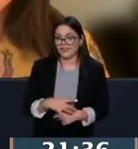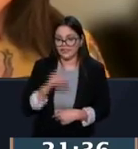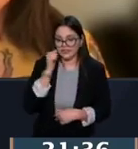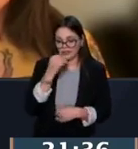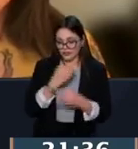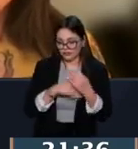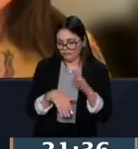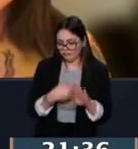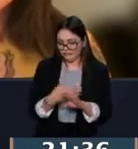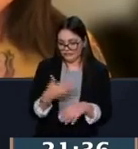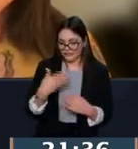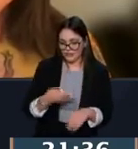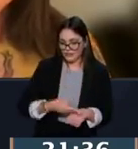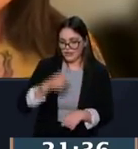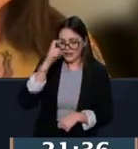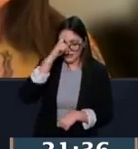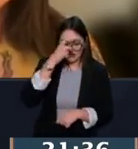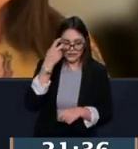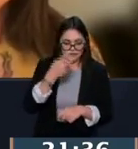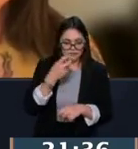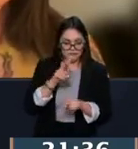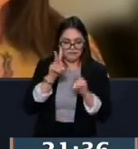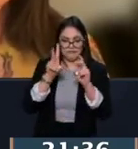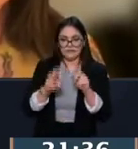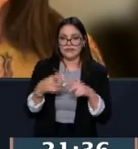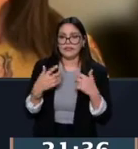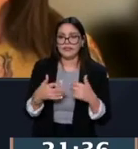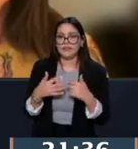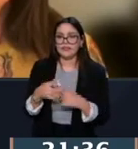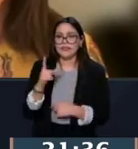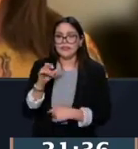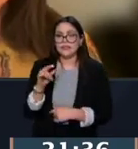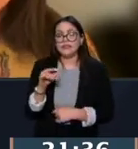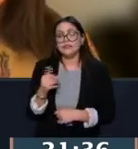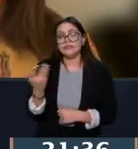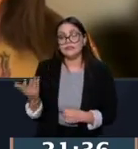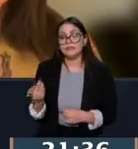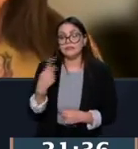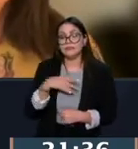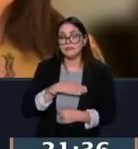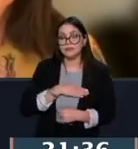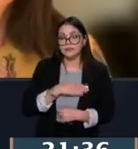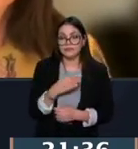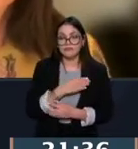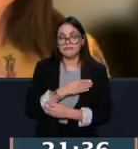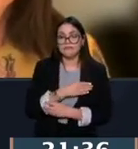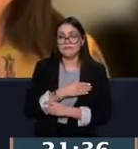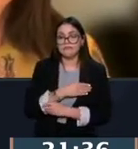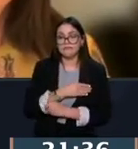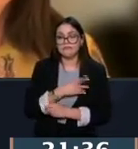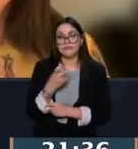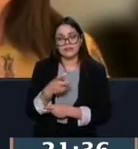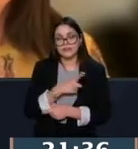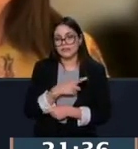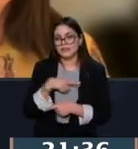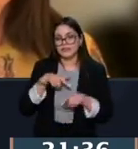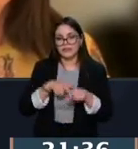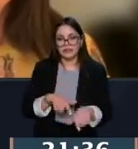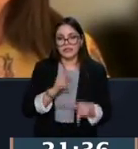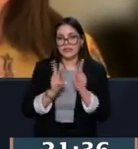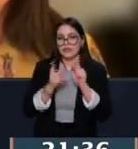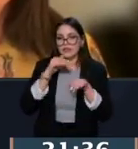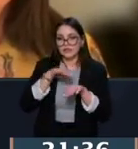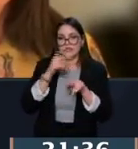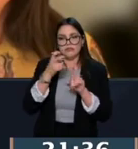contra. Muy complicado este tema, querida Leticia, pero pues bueno, una cosa de la que hay que seguir hablando porque, como